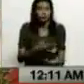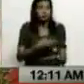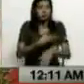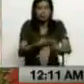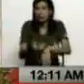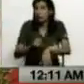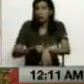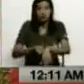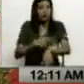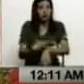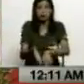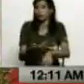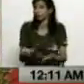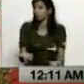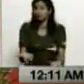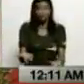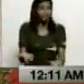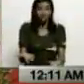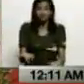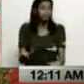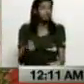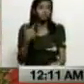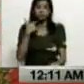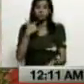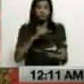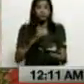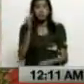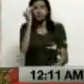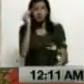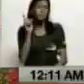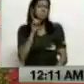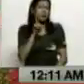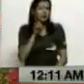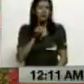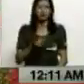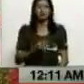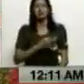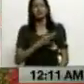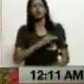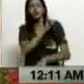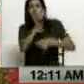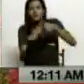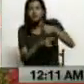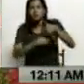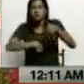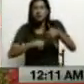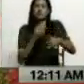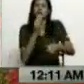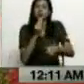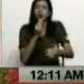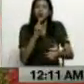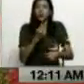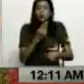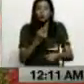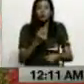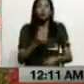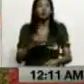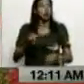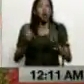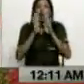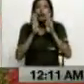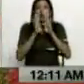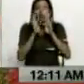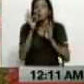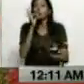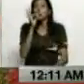papá está para los que creen que es mentira que que el señor vicepresidente Fredy Guevara dijo que